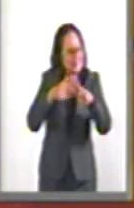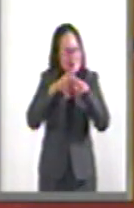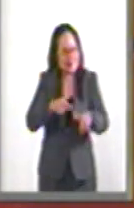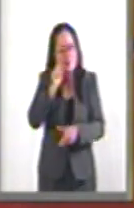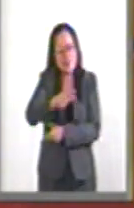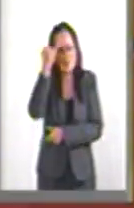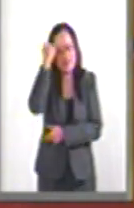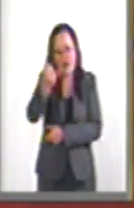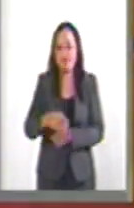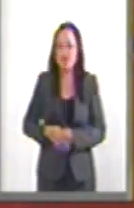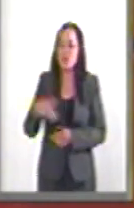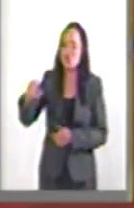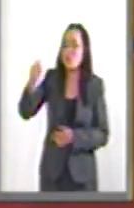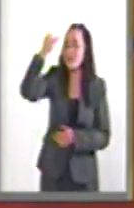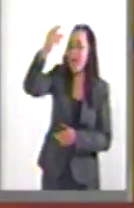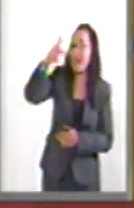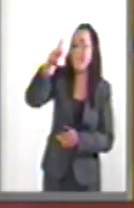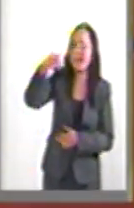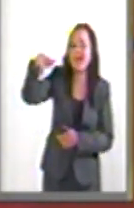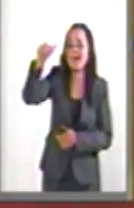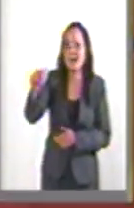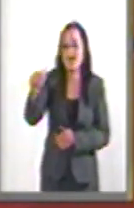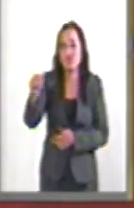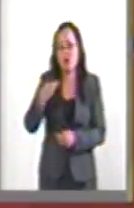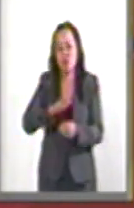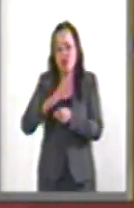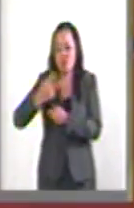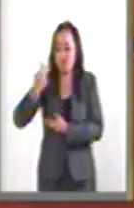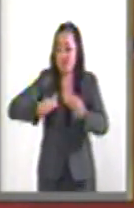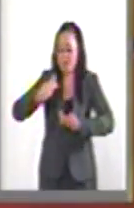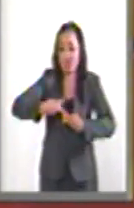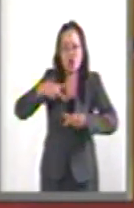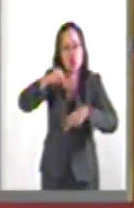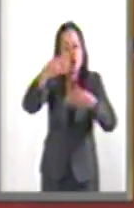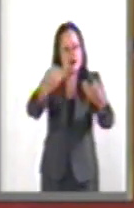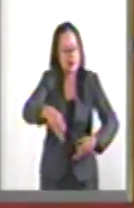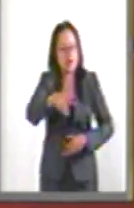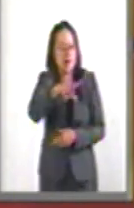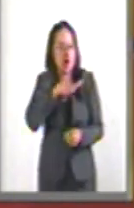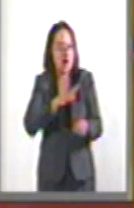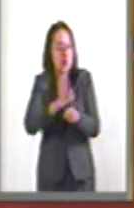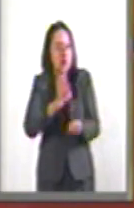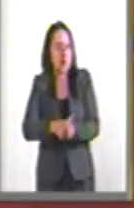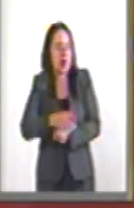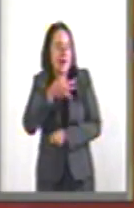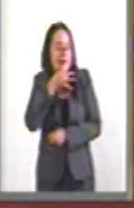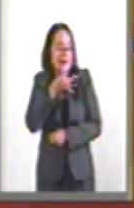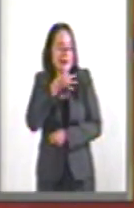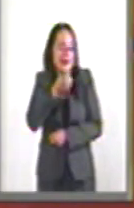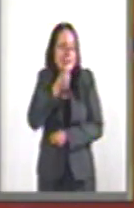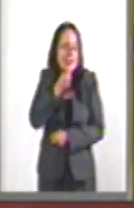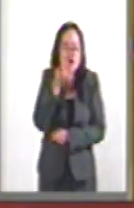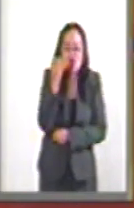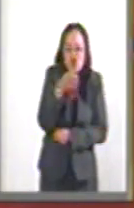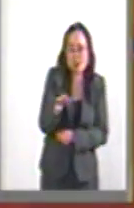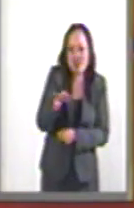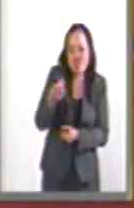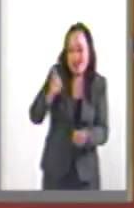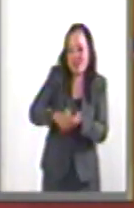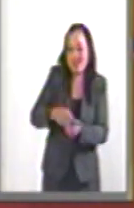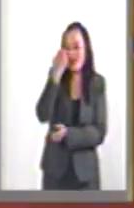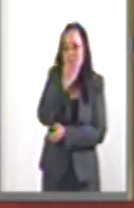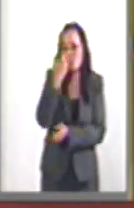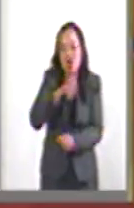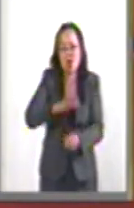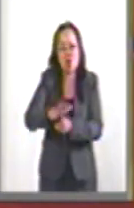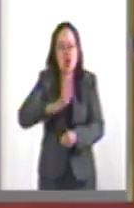Entonces, al estilo Peña, como no acepta críticas, como niño malcriado en un patio de escuela,